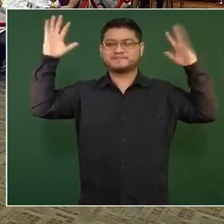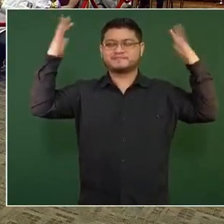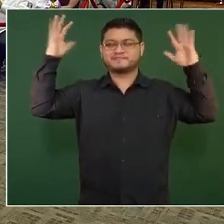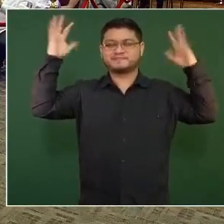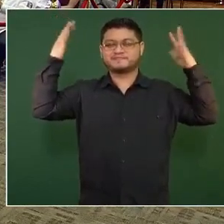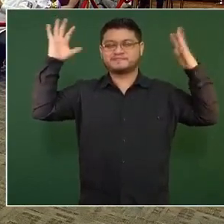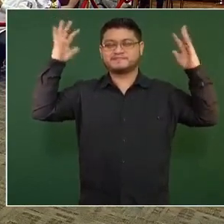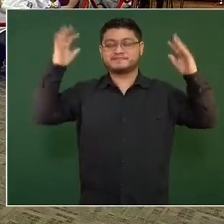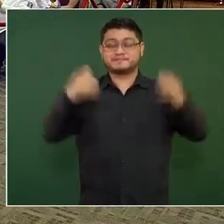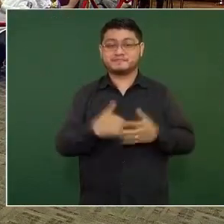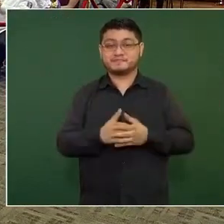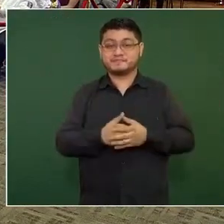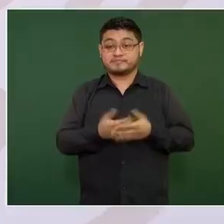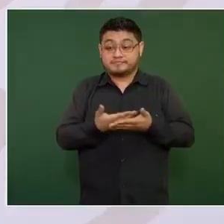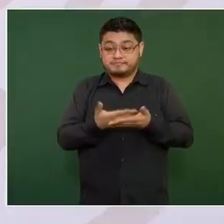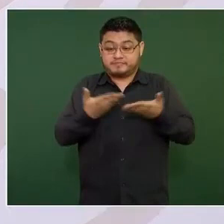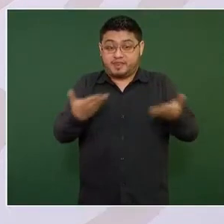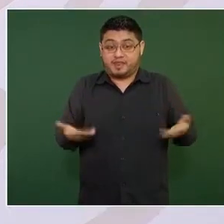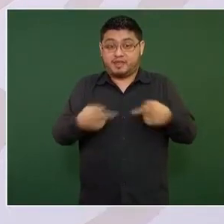Entonces, por eso ahora,